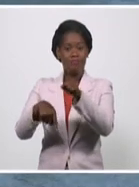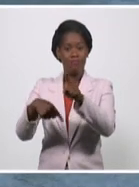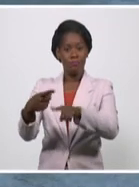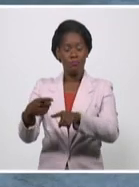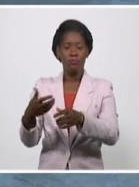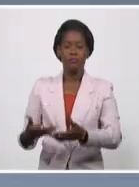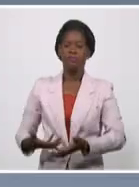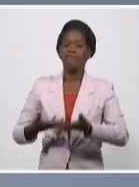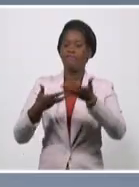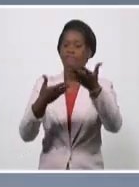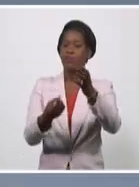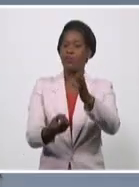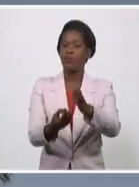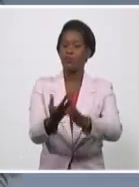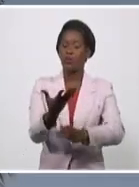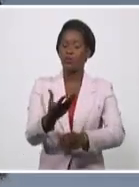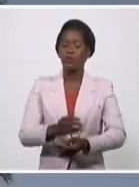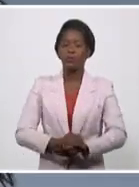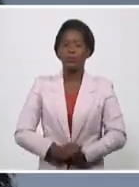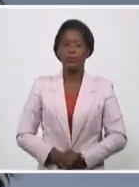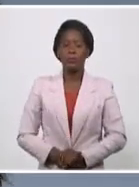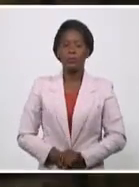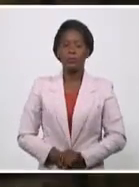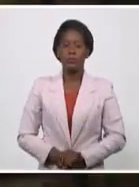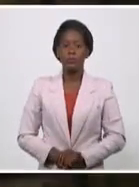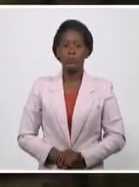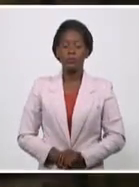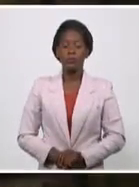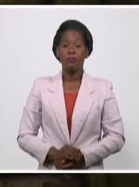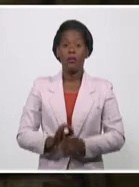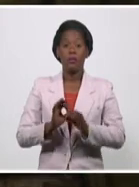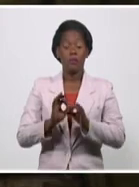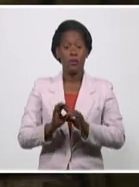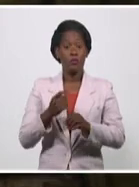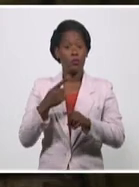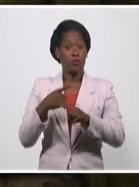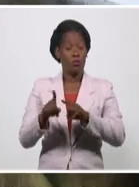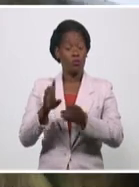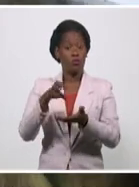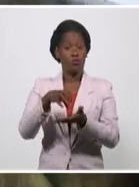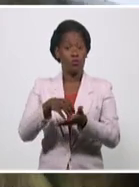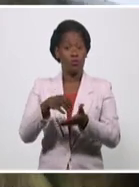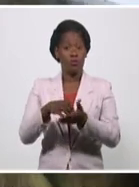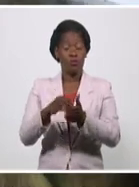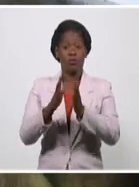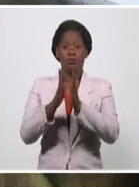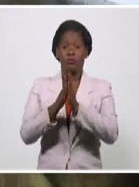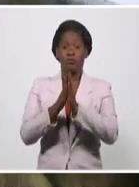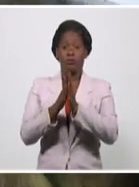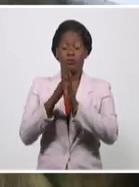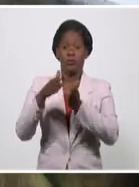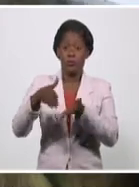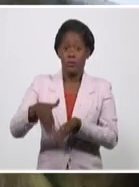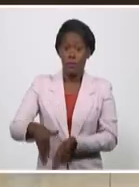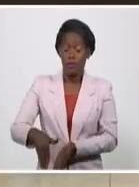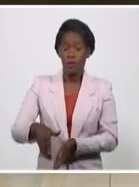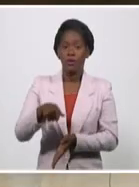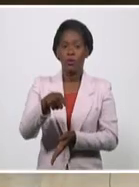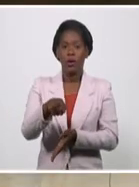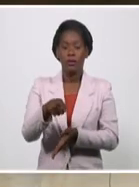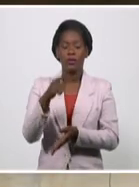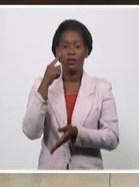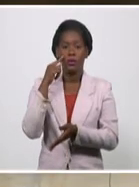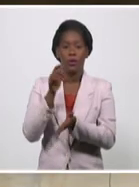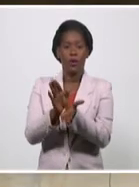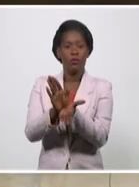ilustre patriota. Mientras, en el cementerio patrimonial Santa Ifigenia, se conserva un único monumento funerario